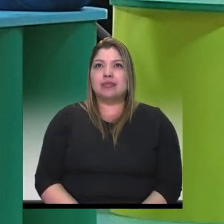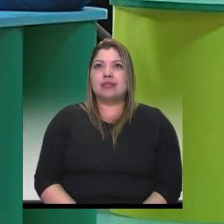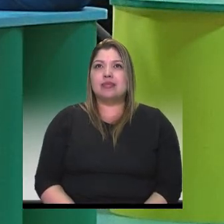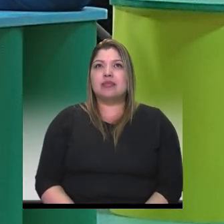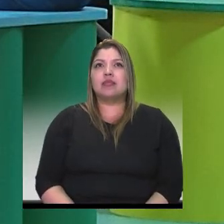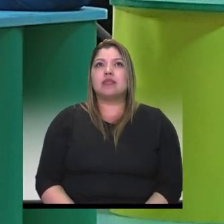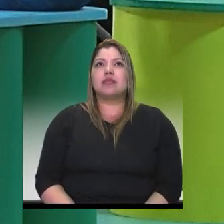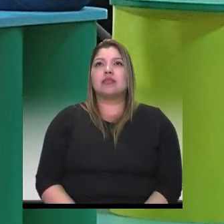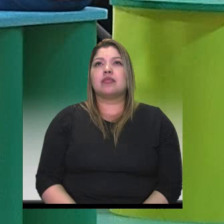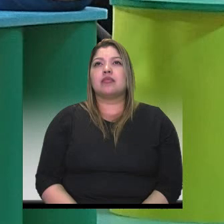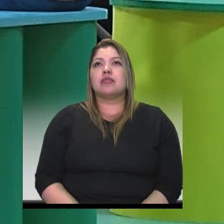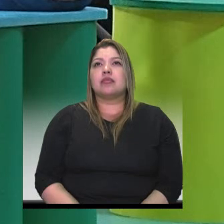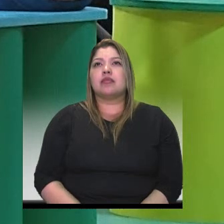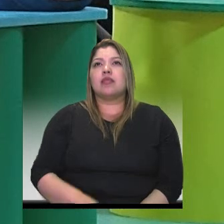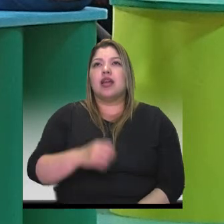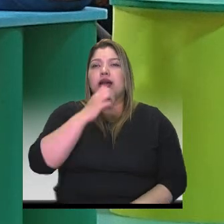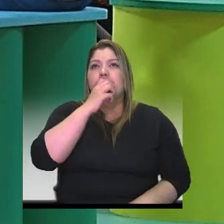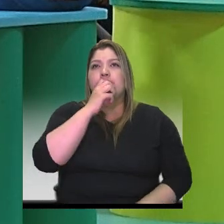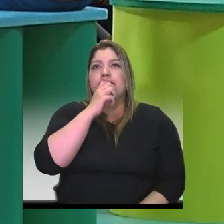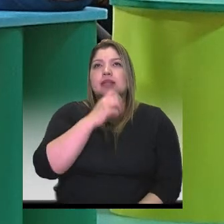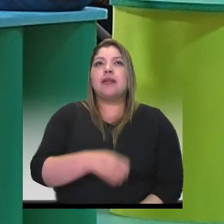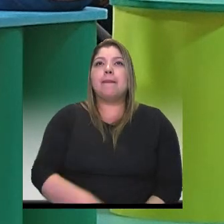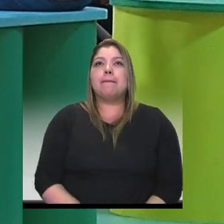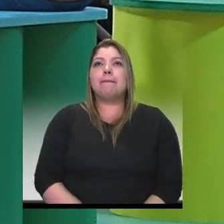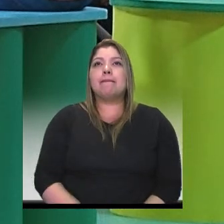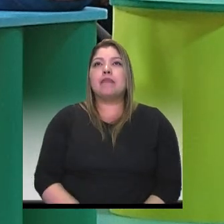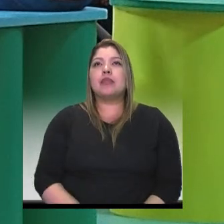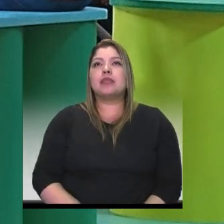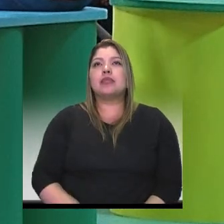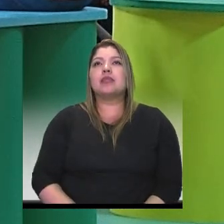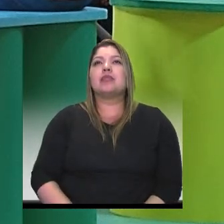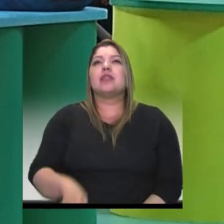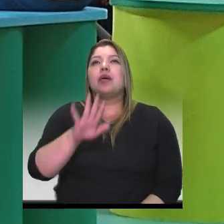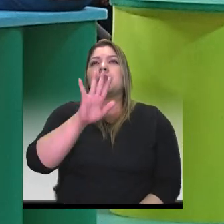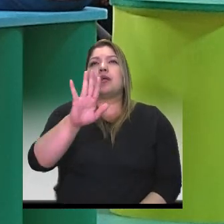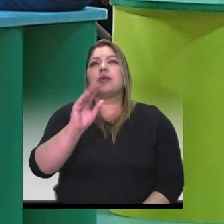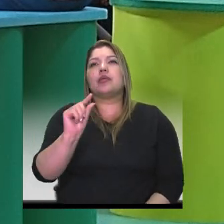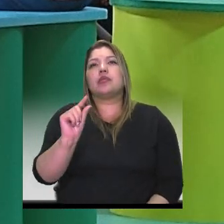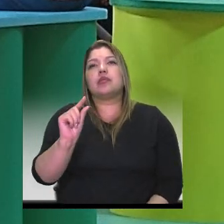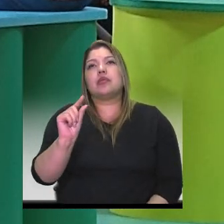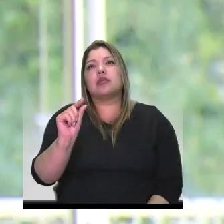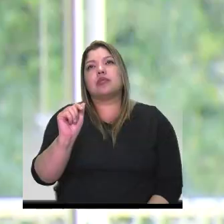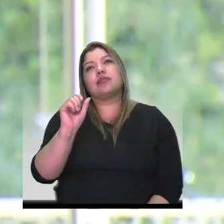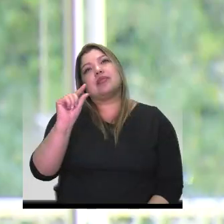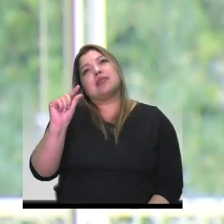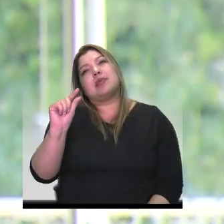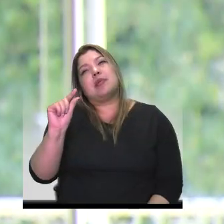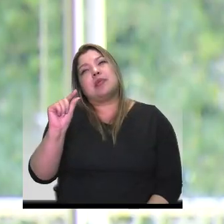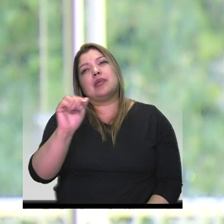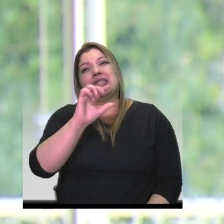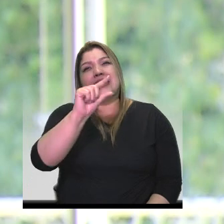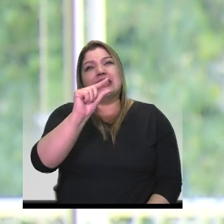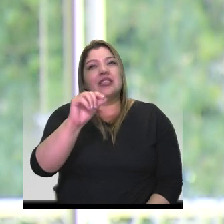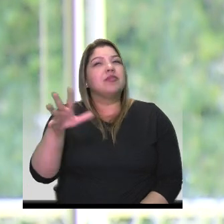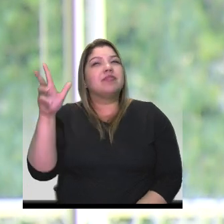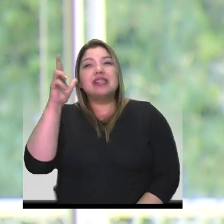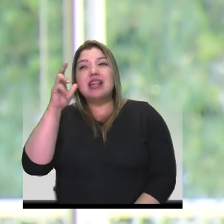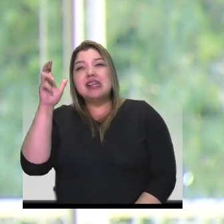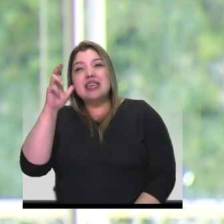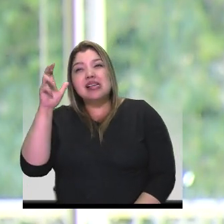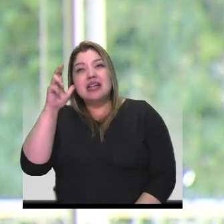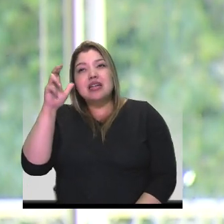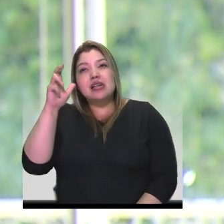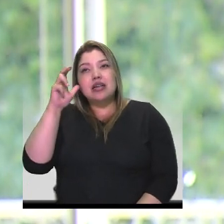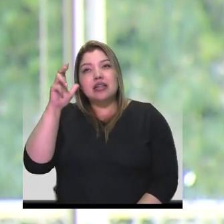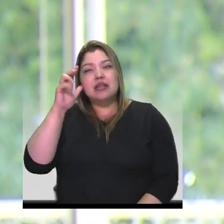Tech 2023. En términos de intercambio de conocimiento y tecnología. Nos invita a evolucionar hacia el uso de insumos naturales que regresen a la